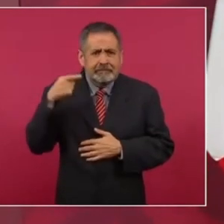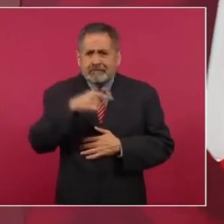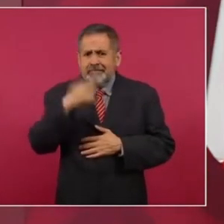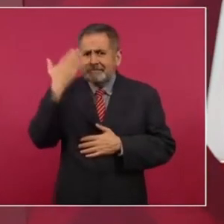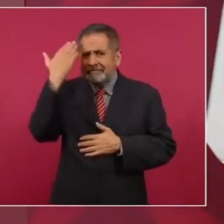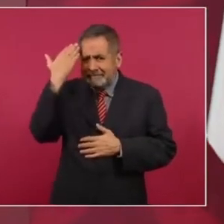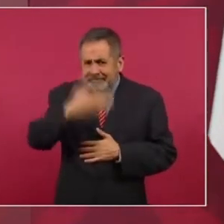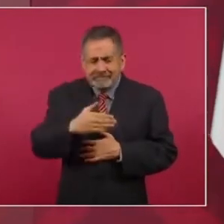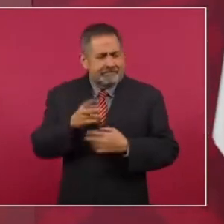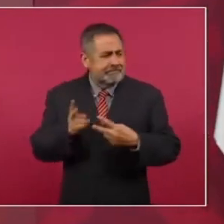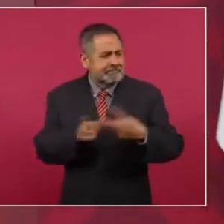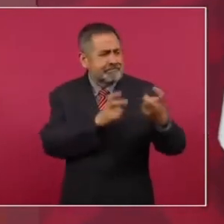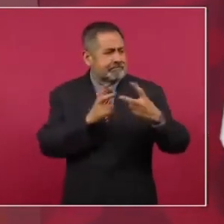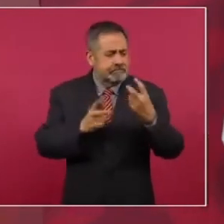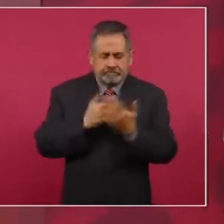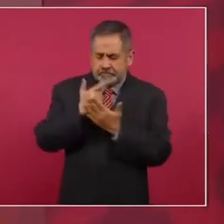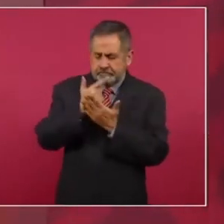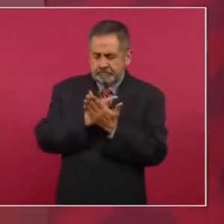ya